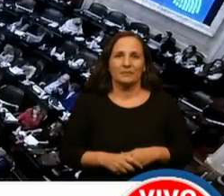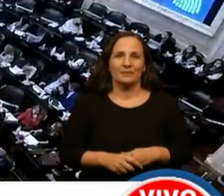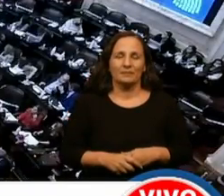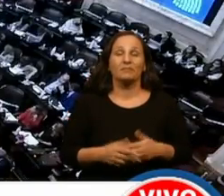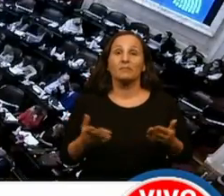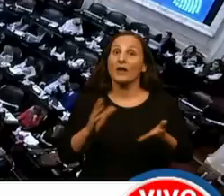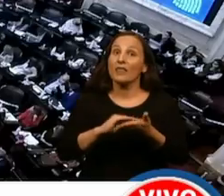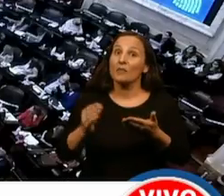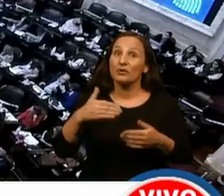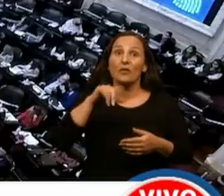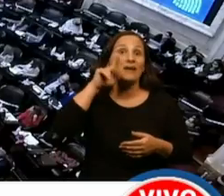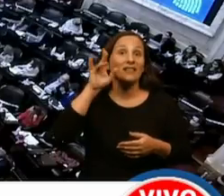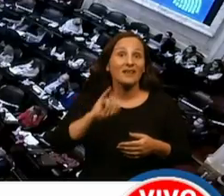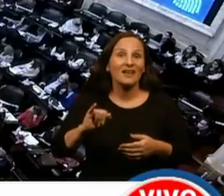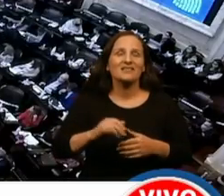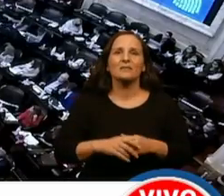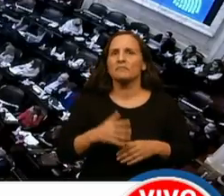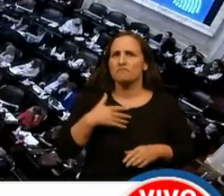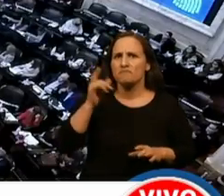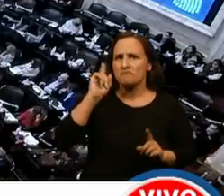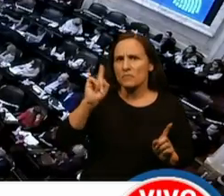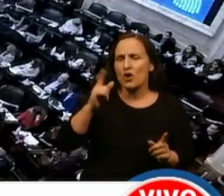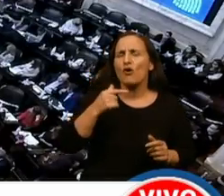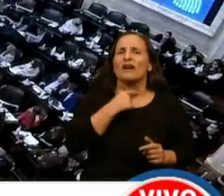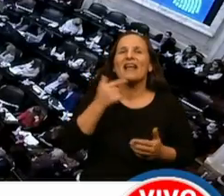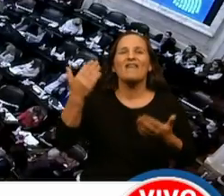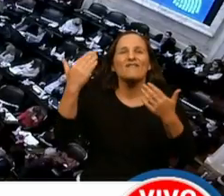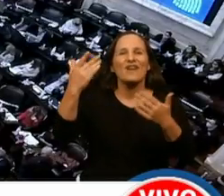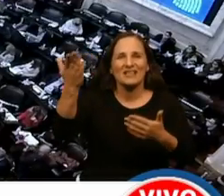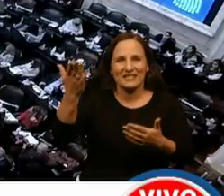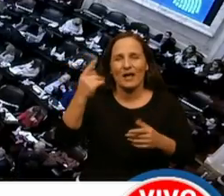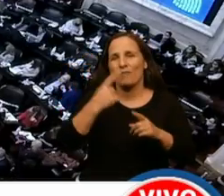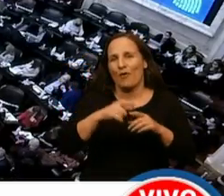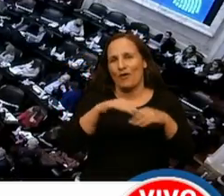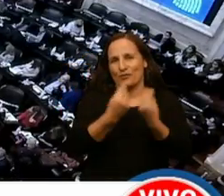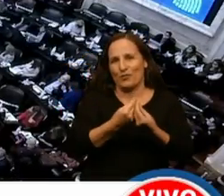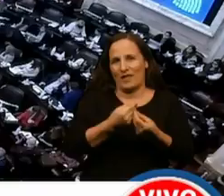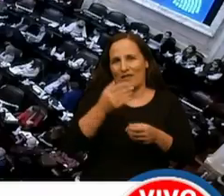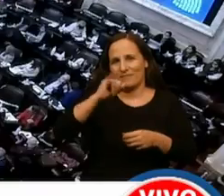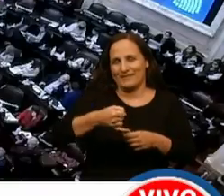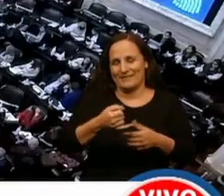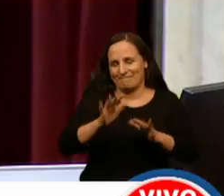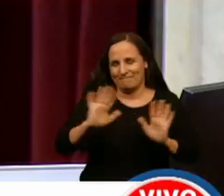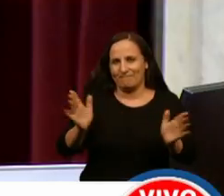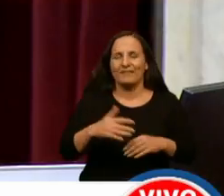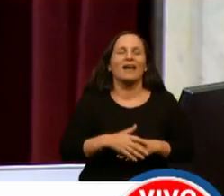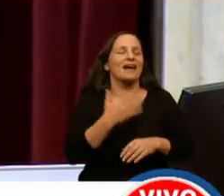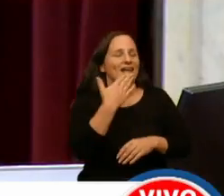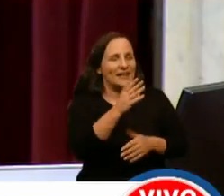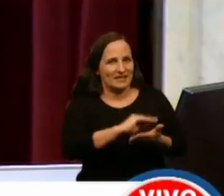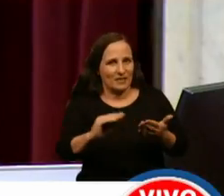si diputado martínez no presidente lo quería felicitar por el resultado de la votación gracias diputado